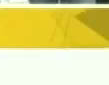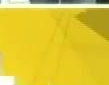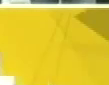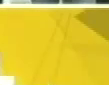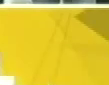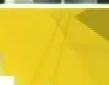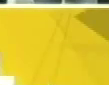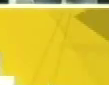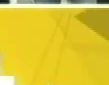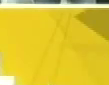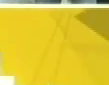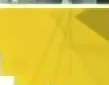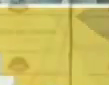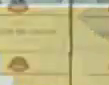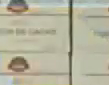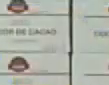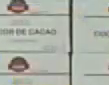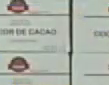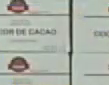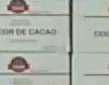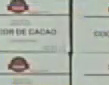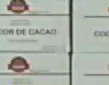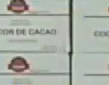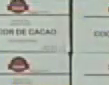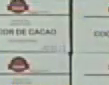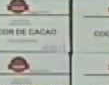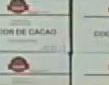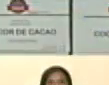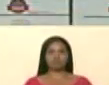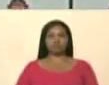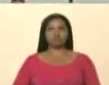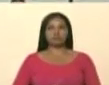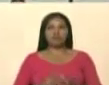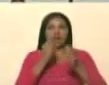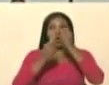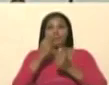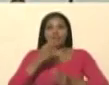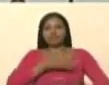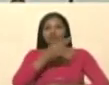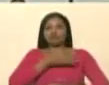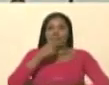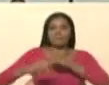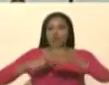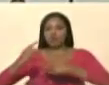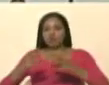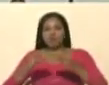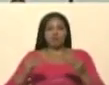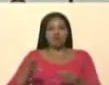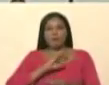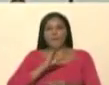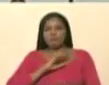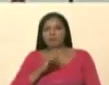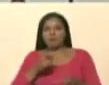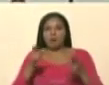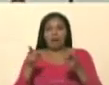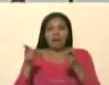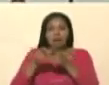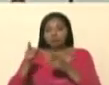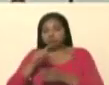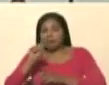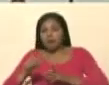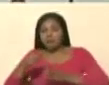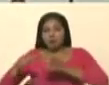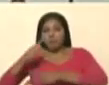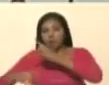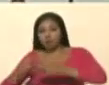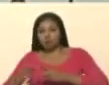nosotros la economía social la economía productiva la economía conocer a los pequeños productores pueden